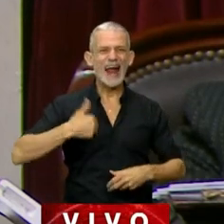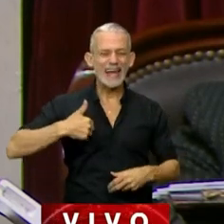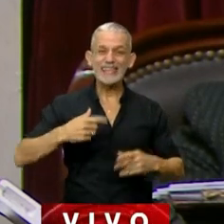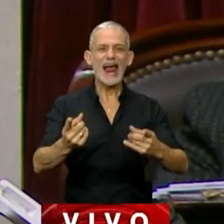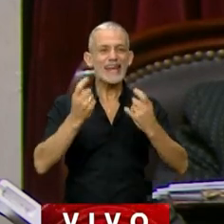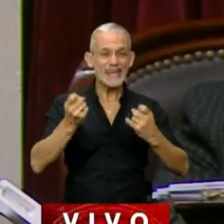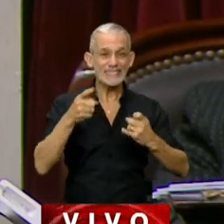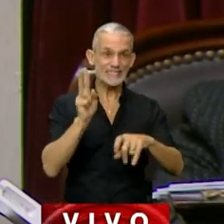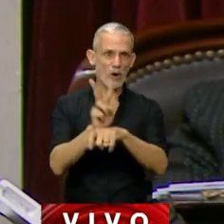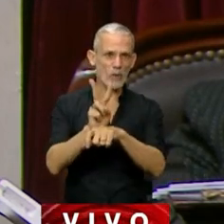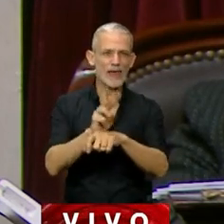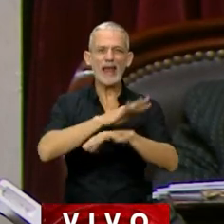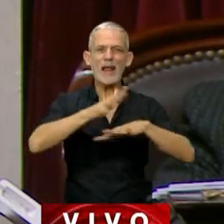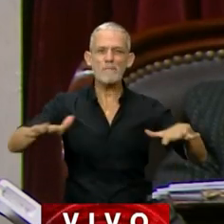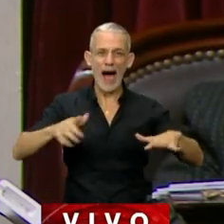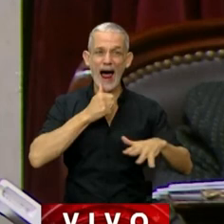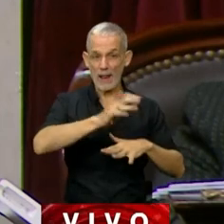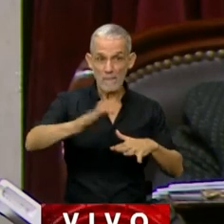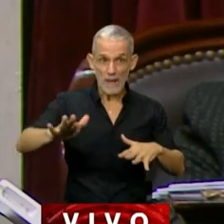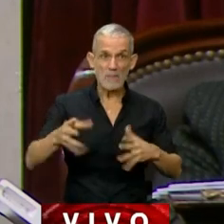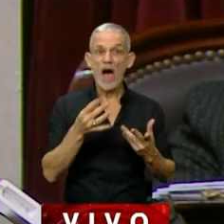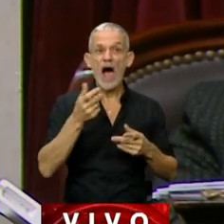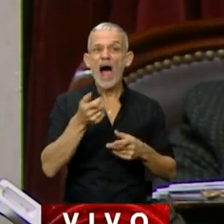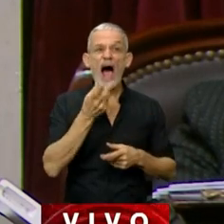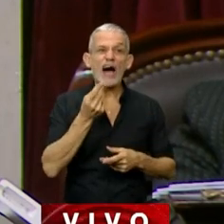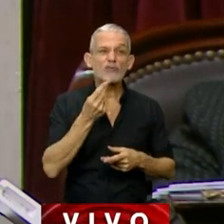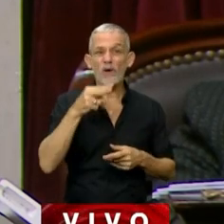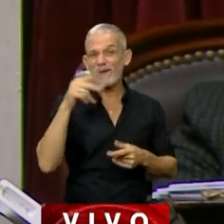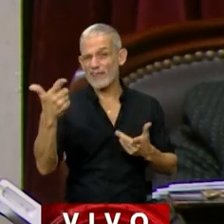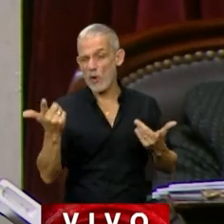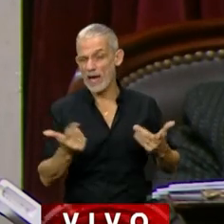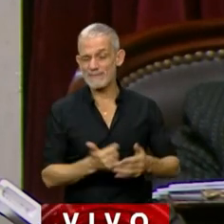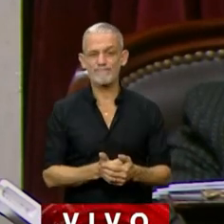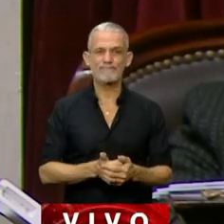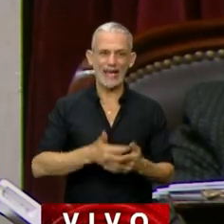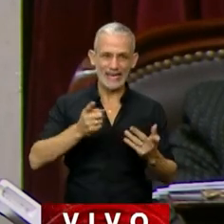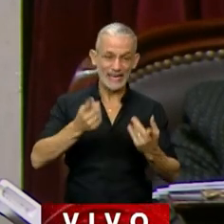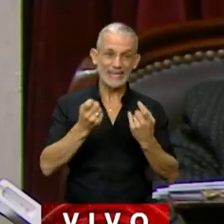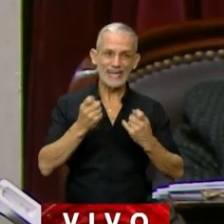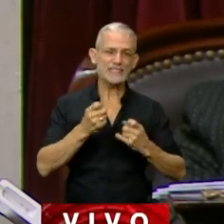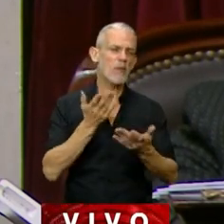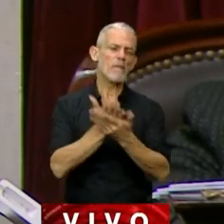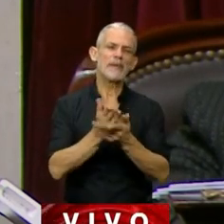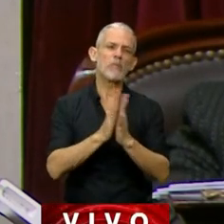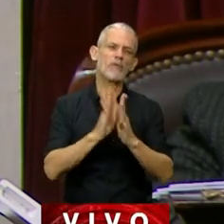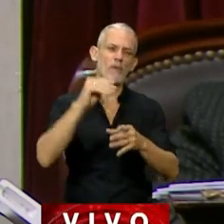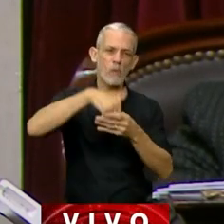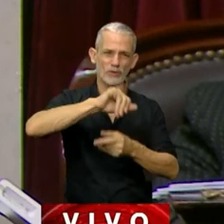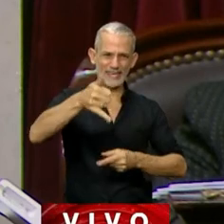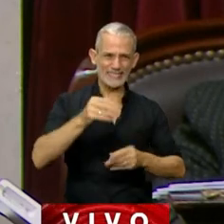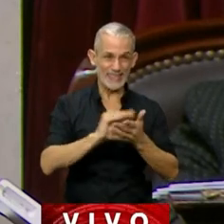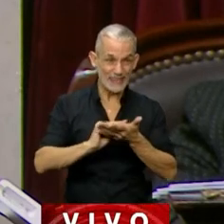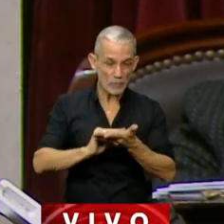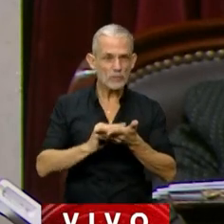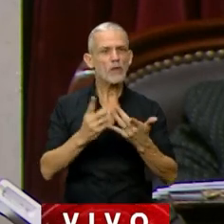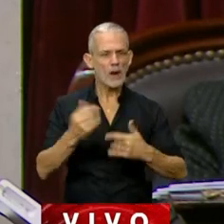Argentina necesita proteger el mar, porque sin azul no hay verde. Por eso, señor presidente, solicito el acompañamiento de mis